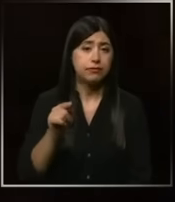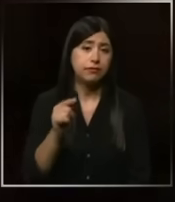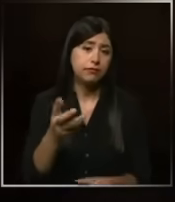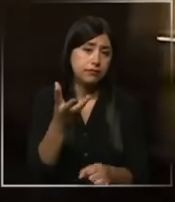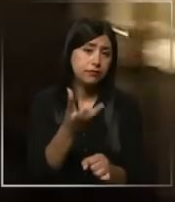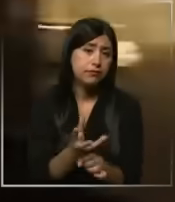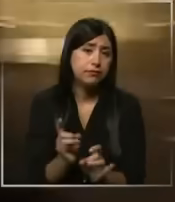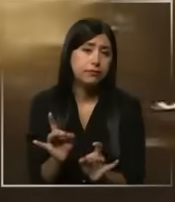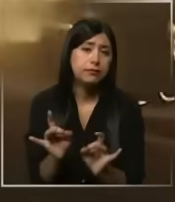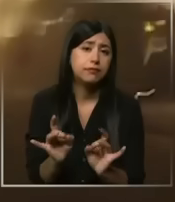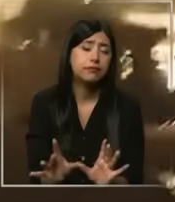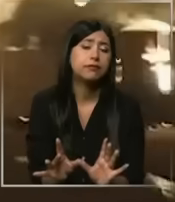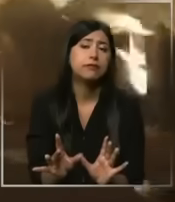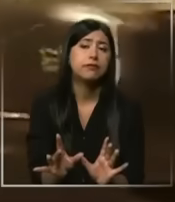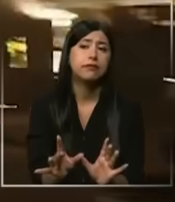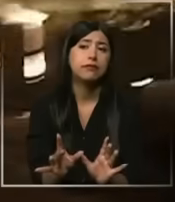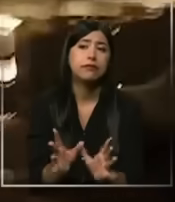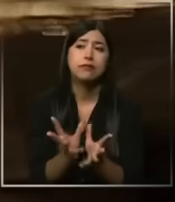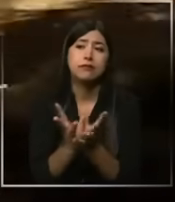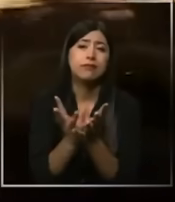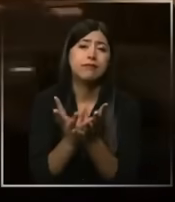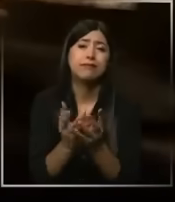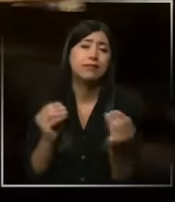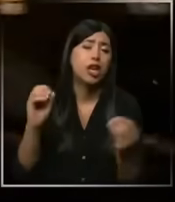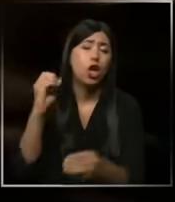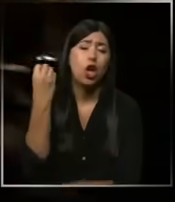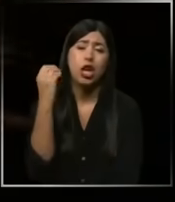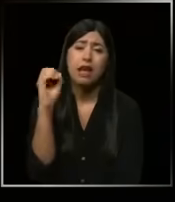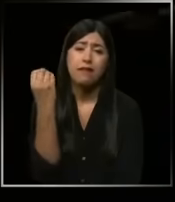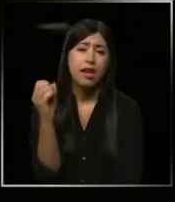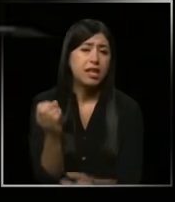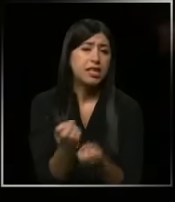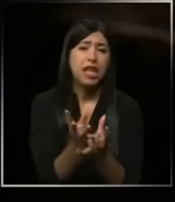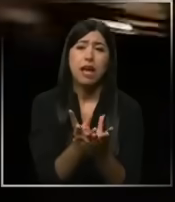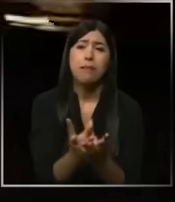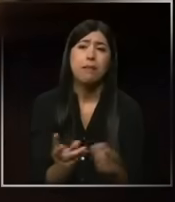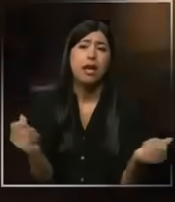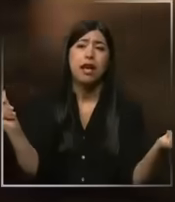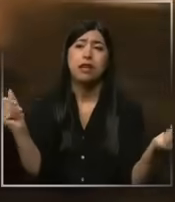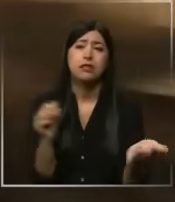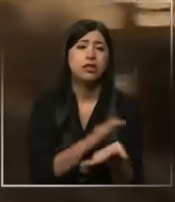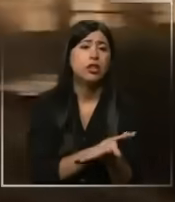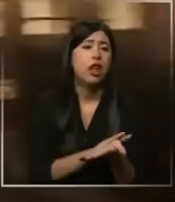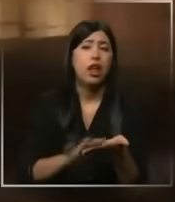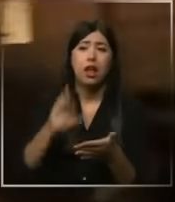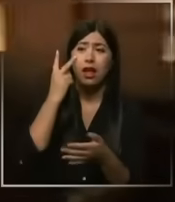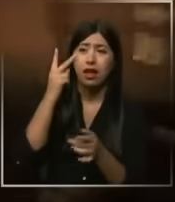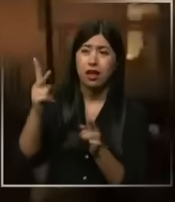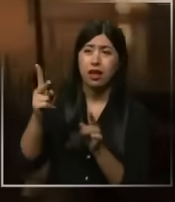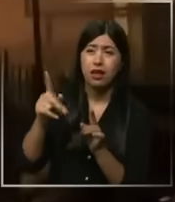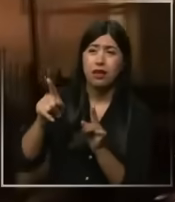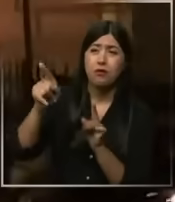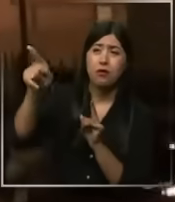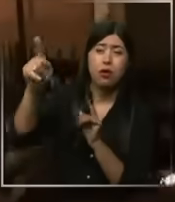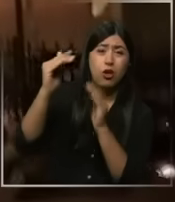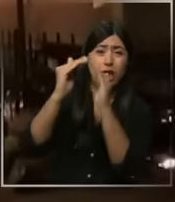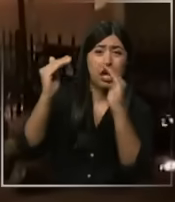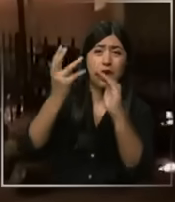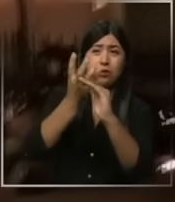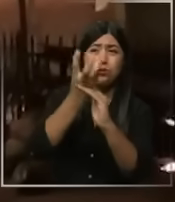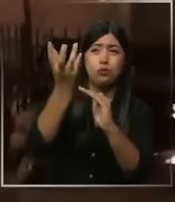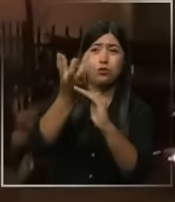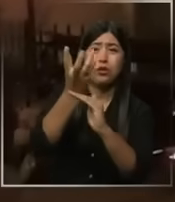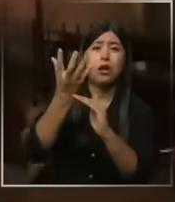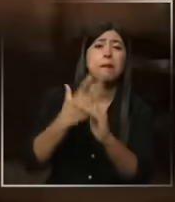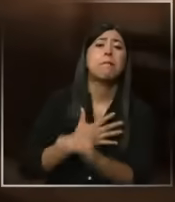pero ha desaparecido todo el olivar. Estoy aquí parado. Ahí al fondo, ese techo que está se quemando abajo en la